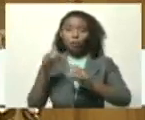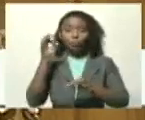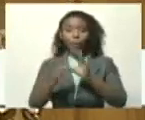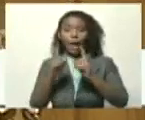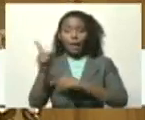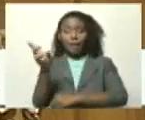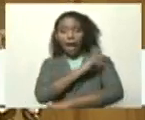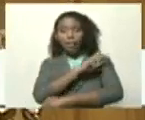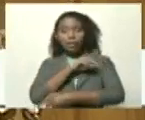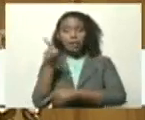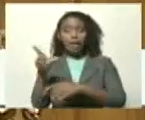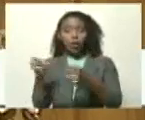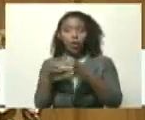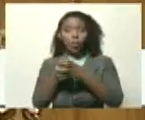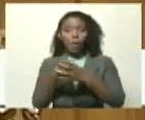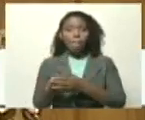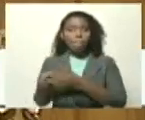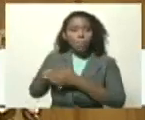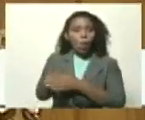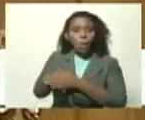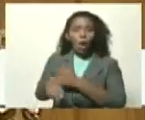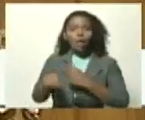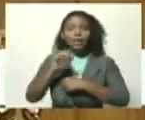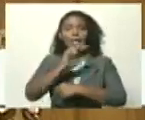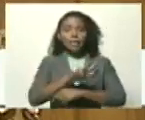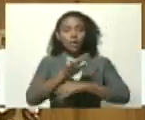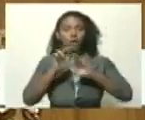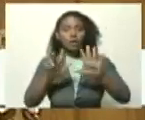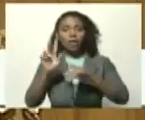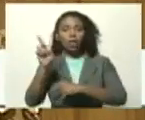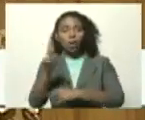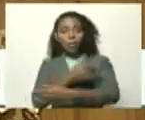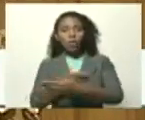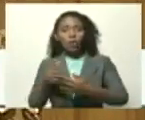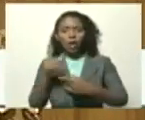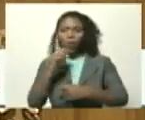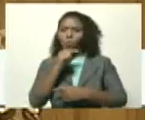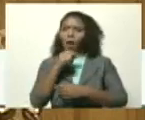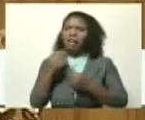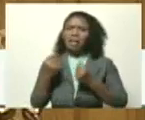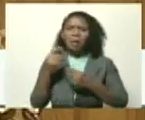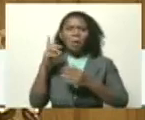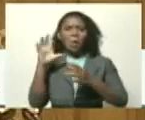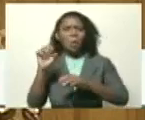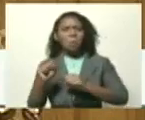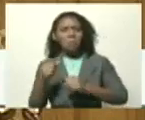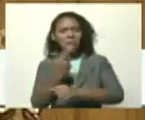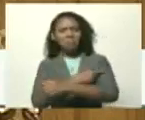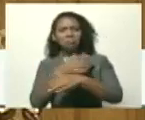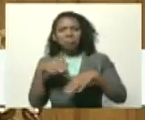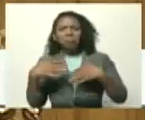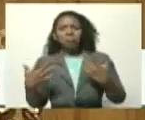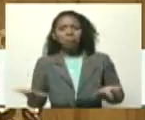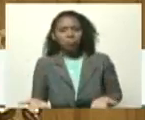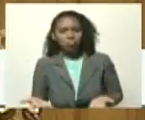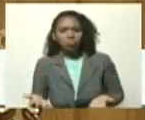de esa delegación se embolsilla 382 millones de dólares y dice que no hay ni un centavo para comprar vacunas.